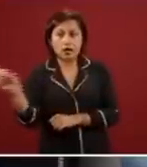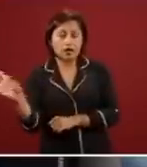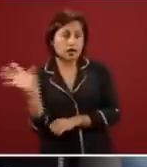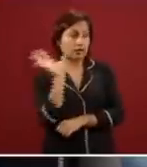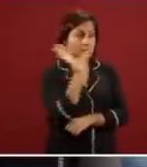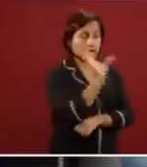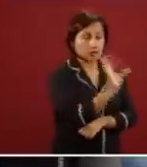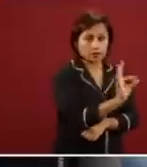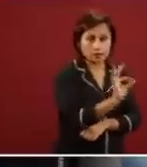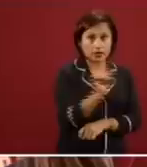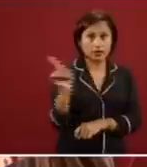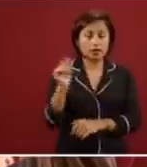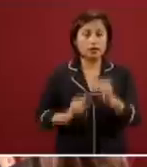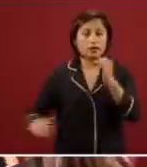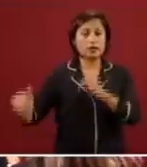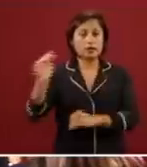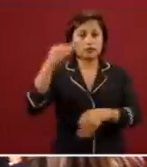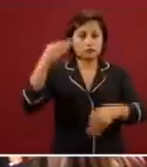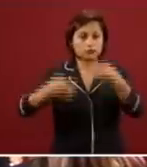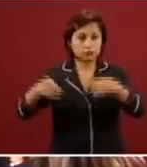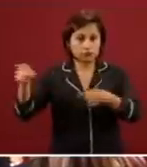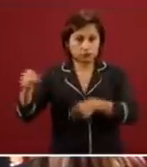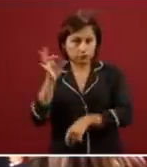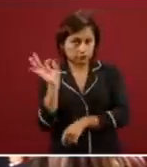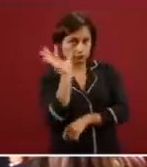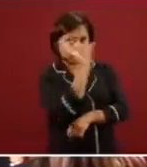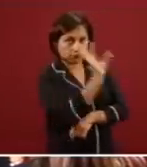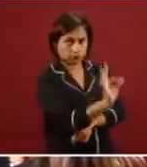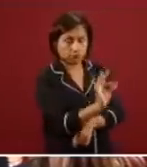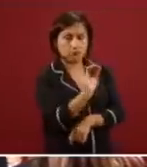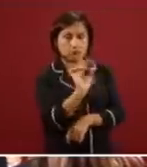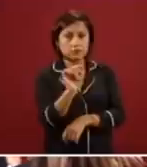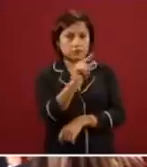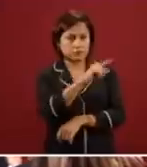de la Corte? Bueno,